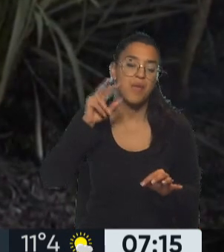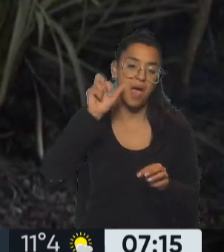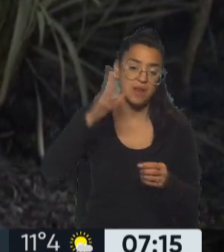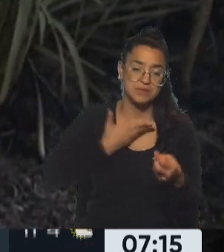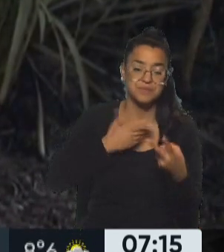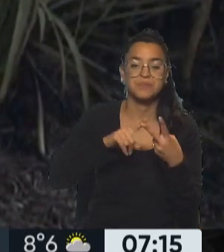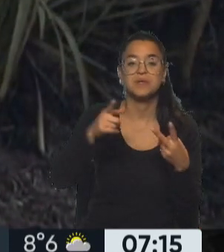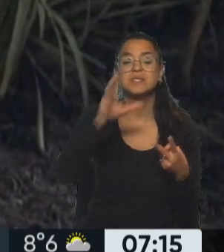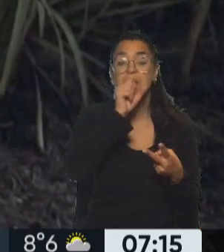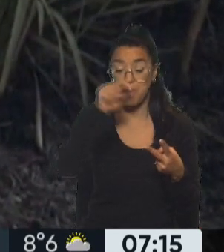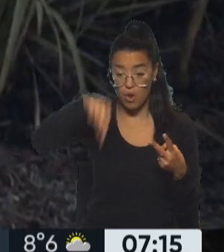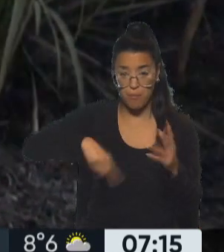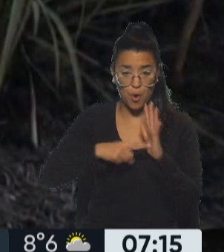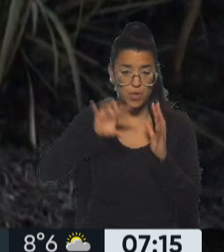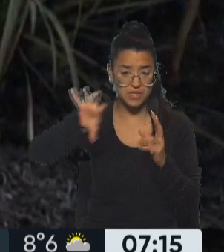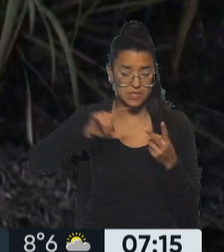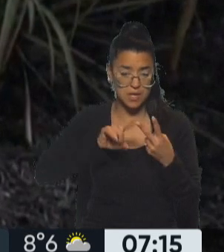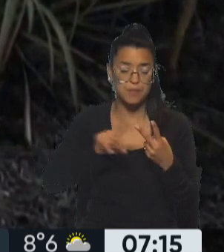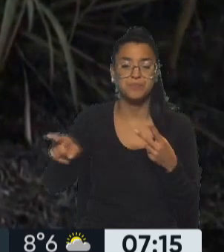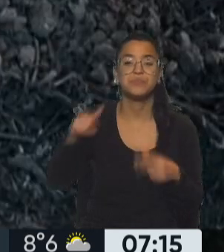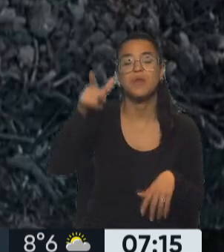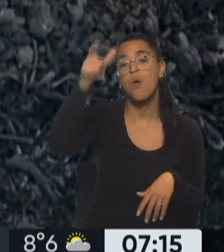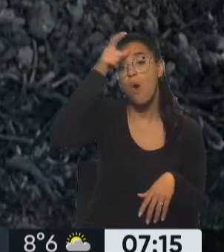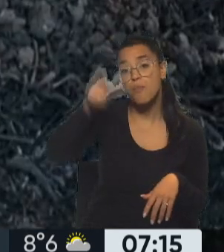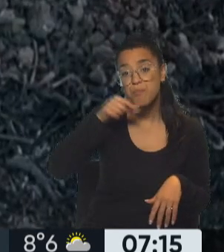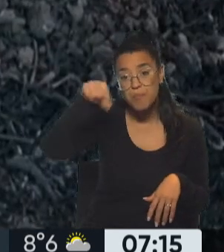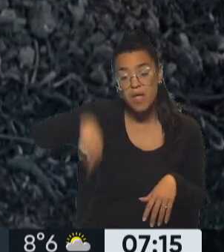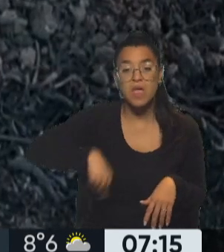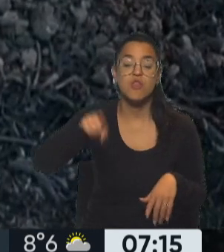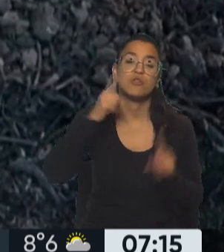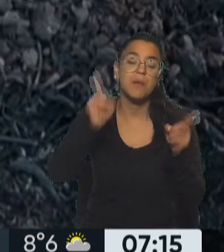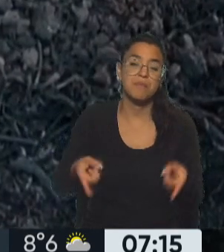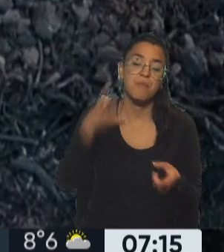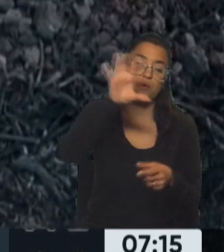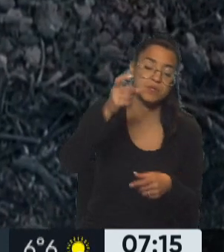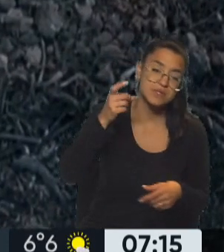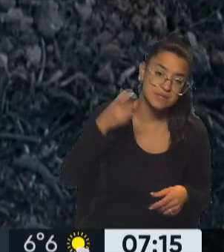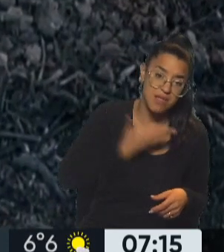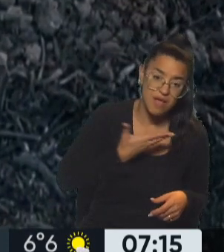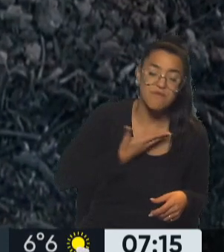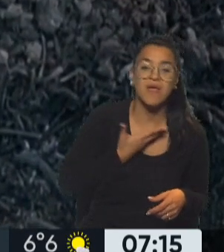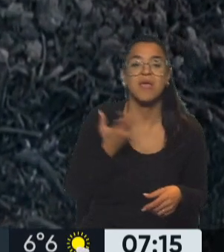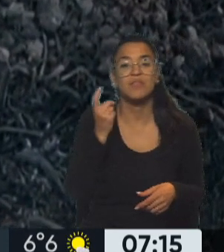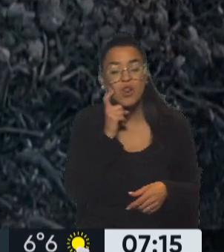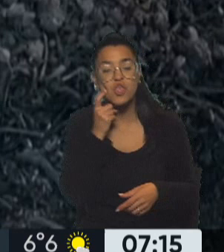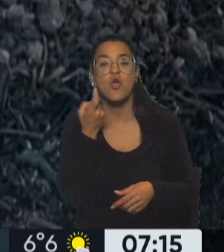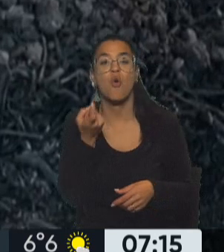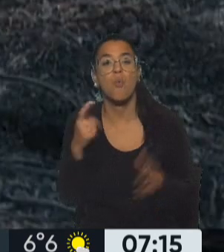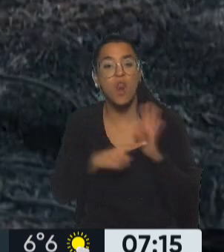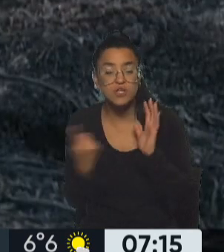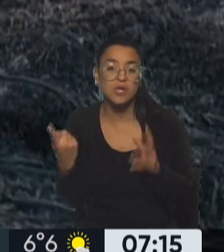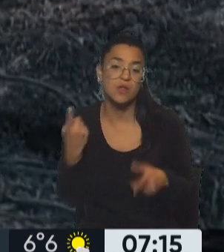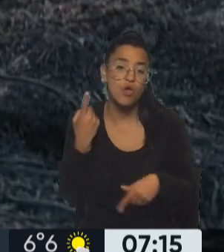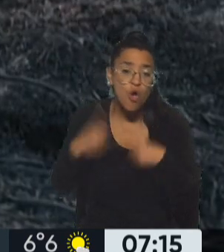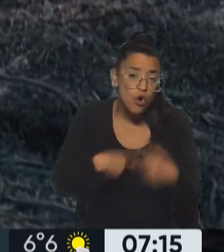y de San Pedro, aquí en la provincia de Buenos Aires. Brigadistas del Gobierno Nacional y de las provincias de Entre Ríos, Santa Fe y Buenos Aires siguen combatiendo los incendios en las islas